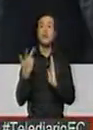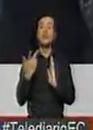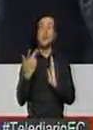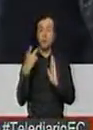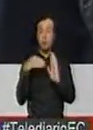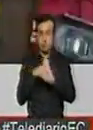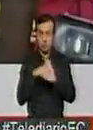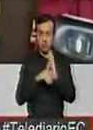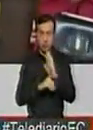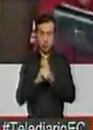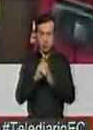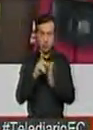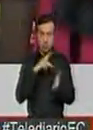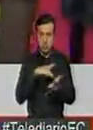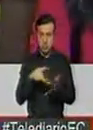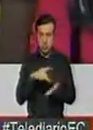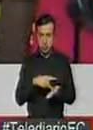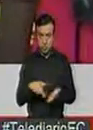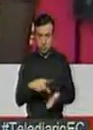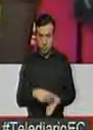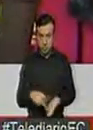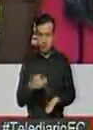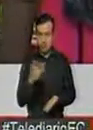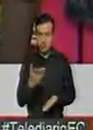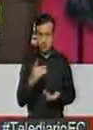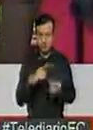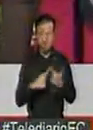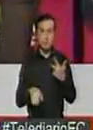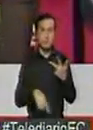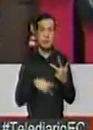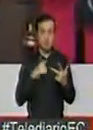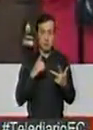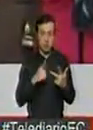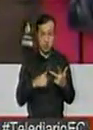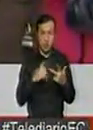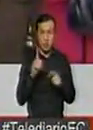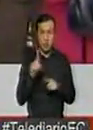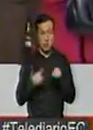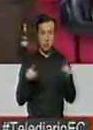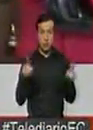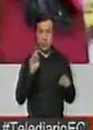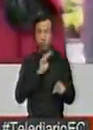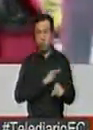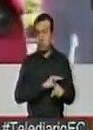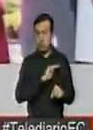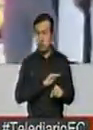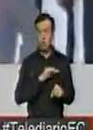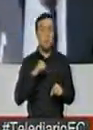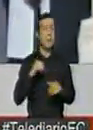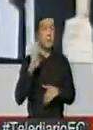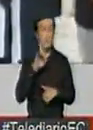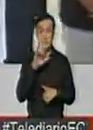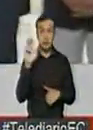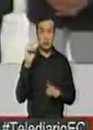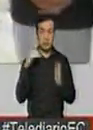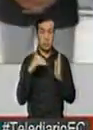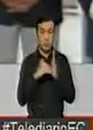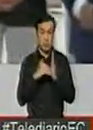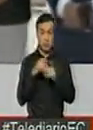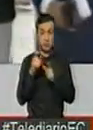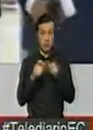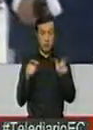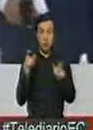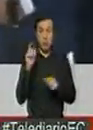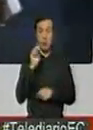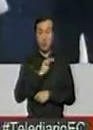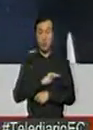Banco de Desarrollo del Ecuador. Y posteriormente, para aquellos municipios de más de 300 mil habitantes, los